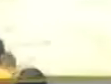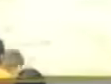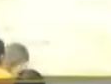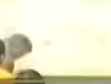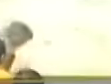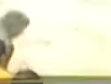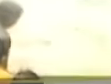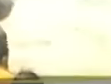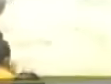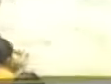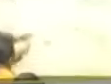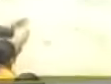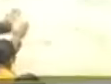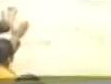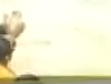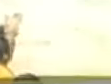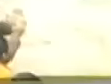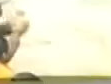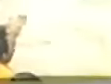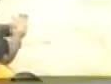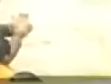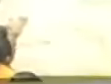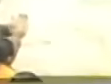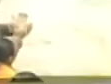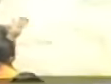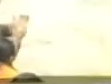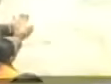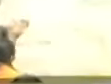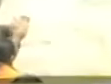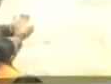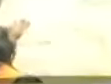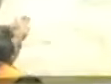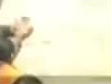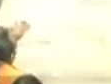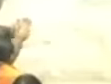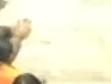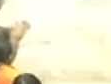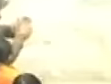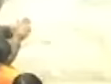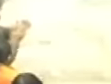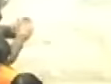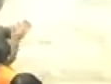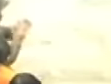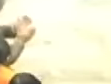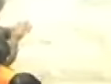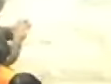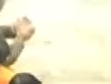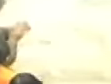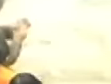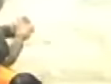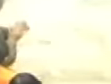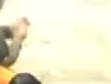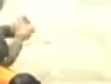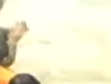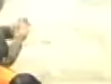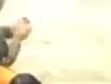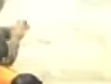paz, trabajando y avanzando hacia nuevas situaciones.